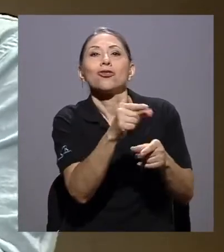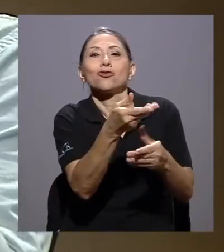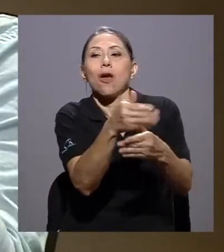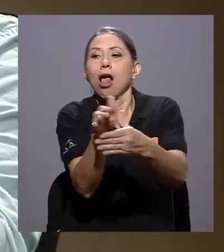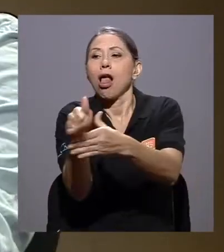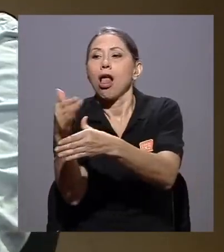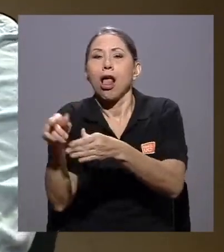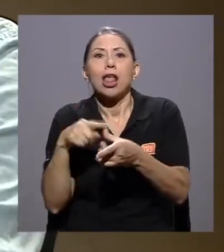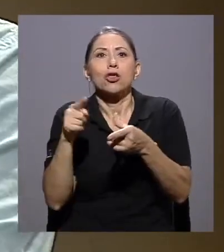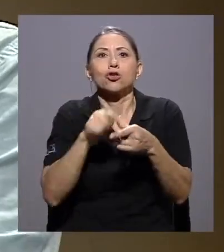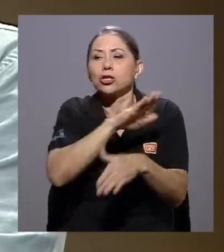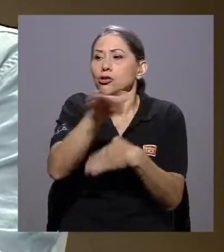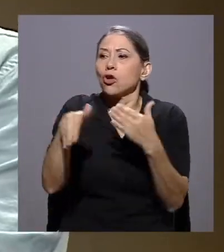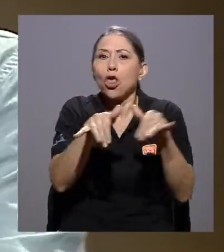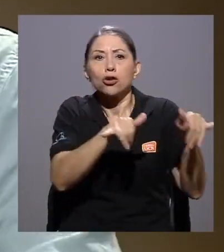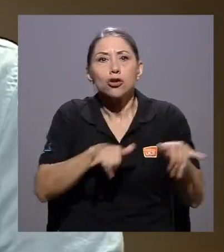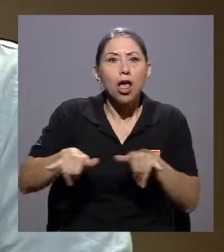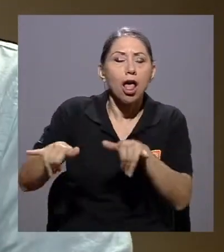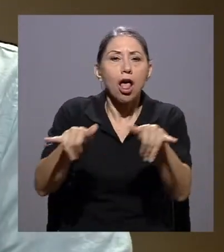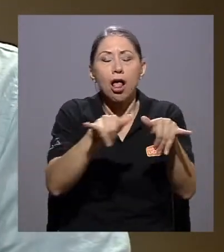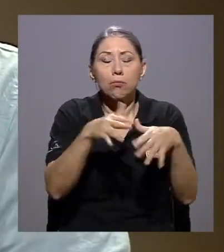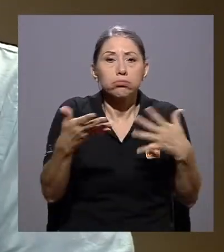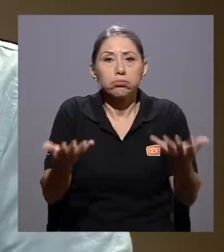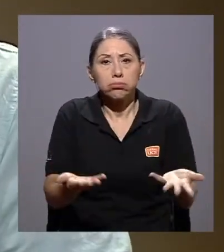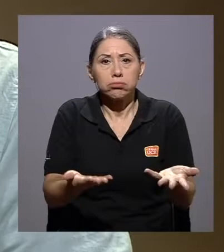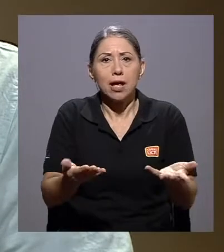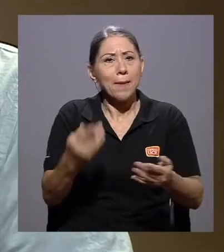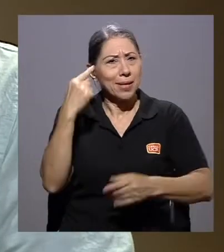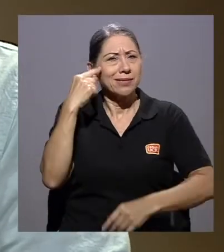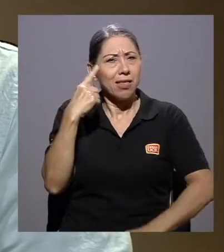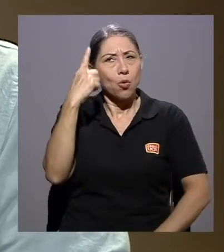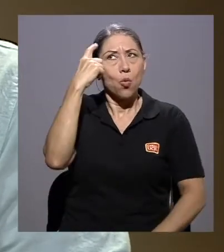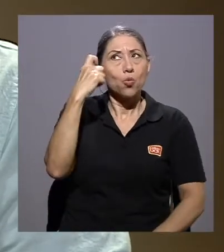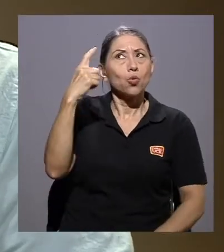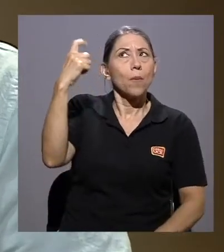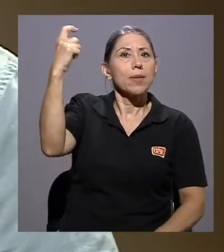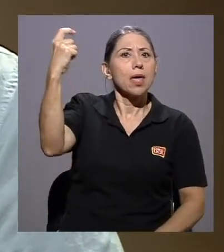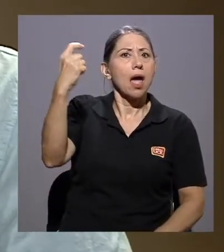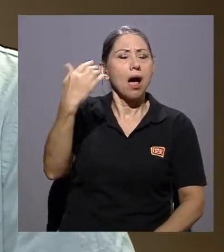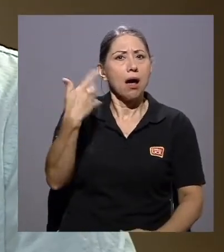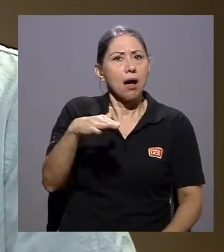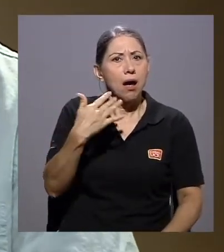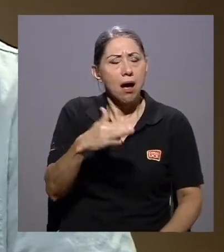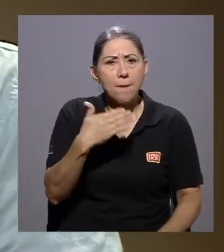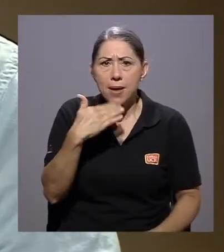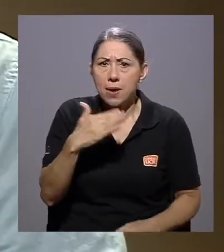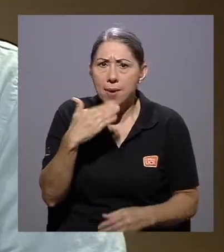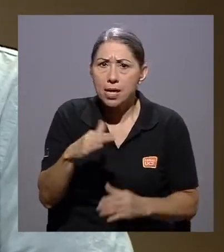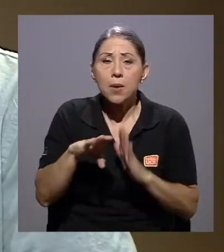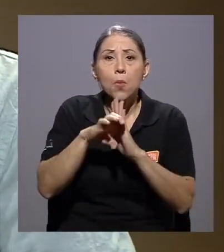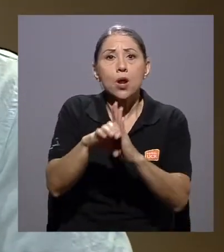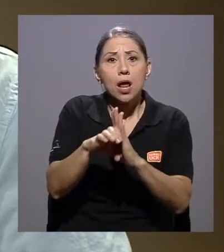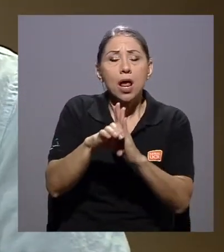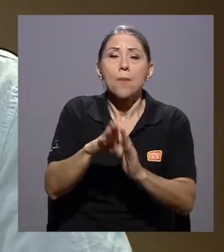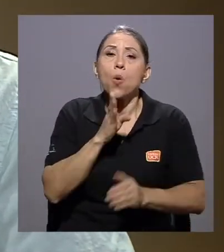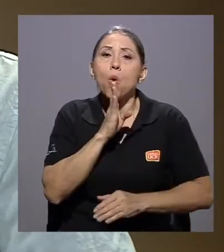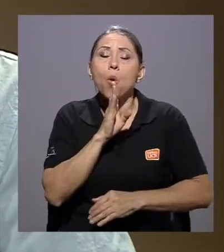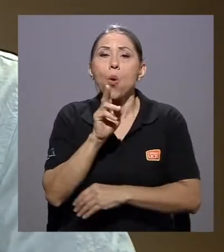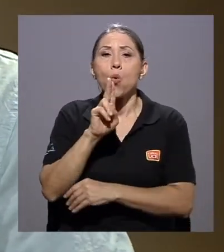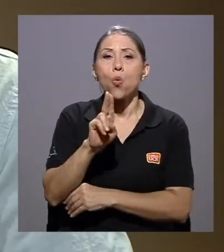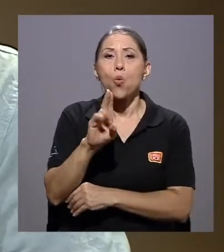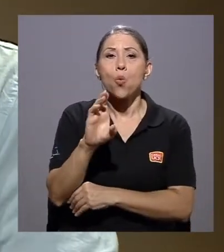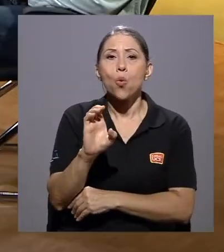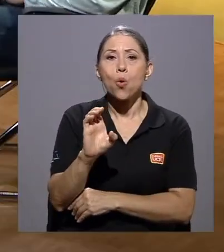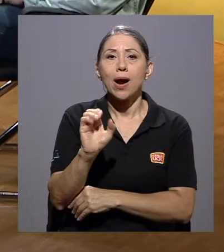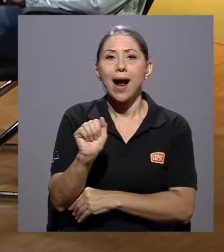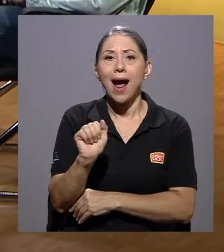si lo podríamos decir en términos de una utopía bastante perversa, ¿verdad? Que aparece, digamos, en el discurso de UCAE o en el